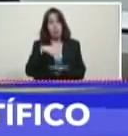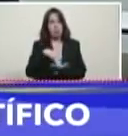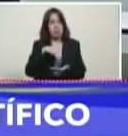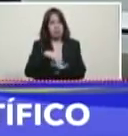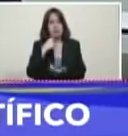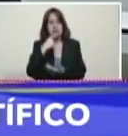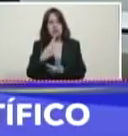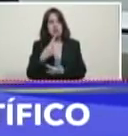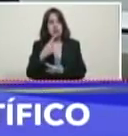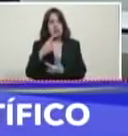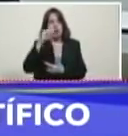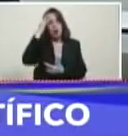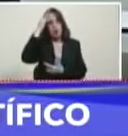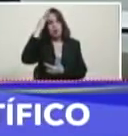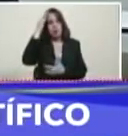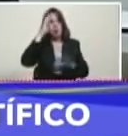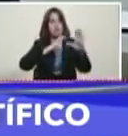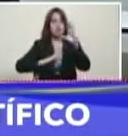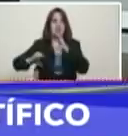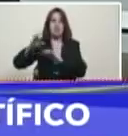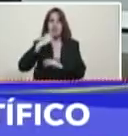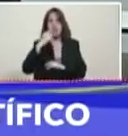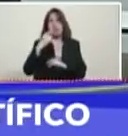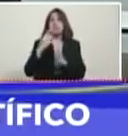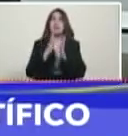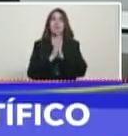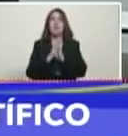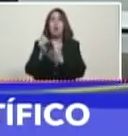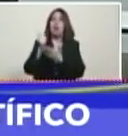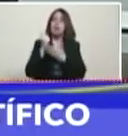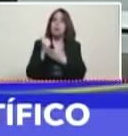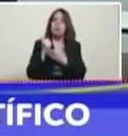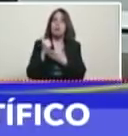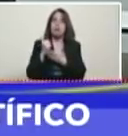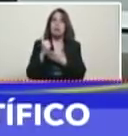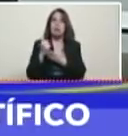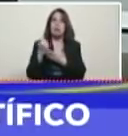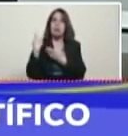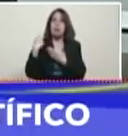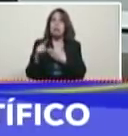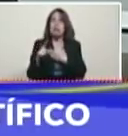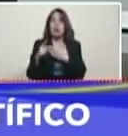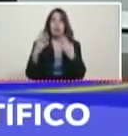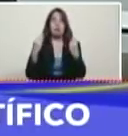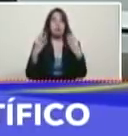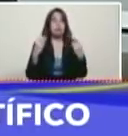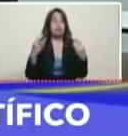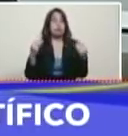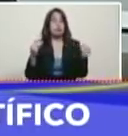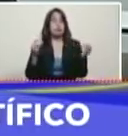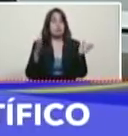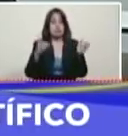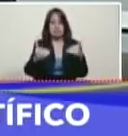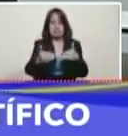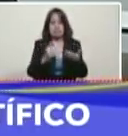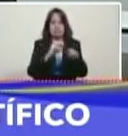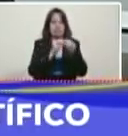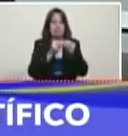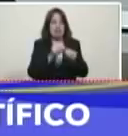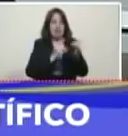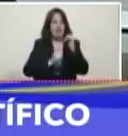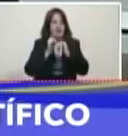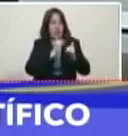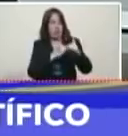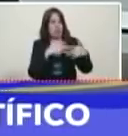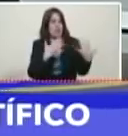Consejo Científico, nos dice, ayúdenme, tengo un montón de incubadoras dañadas